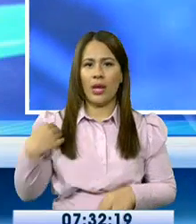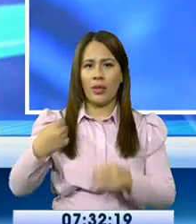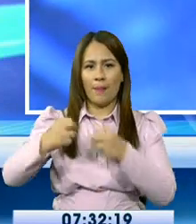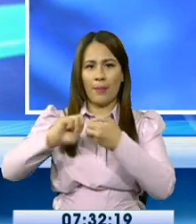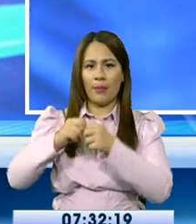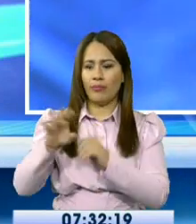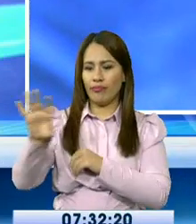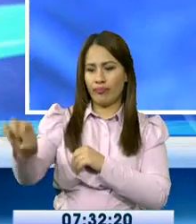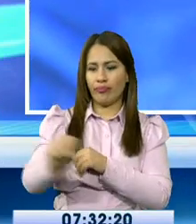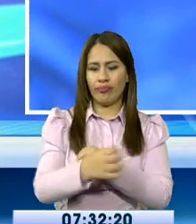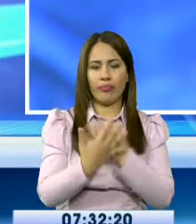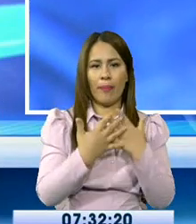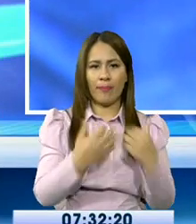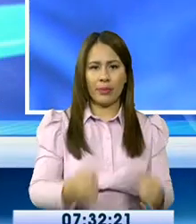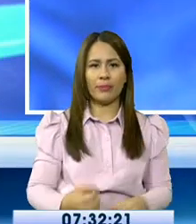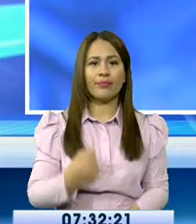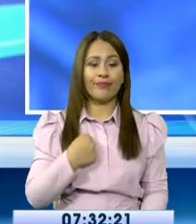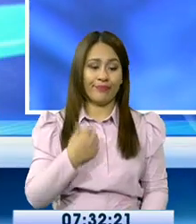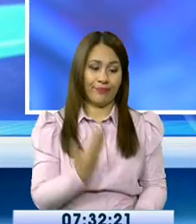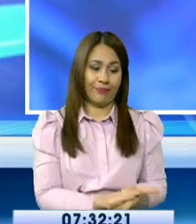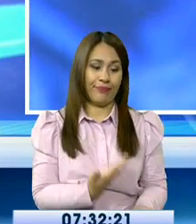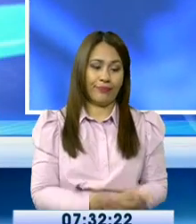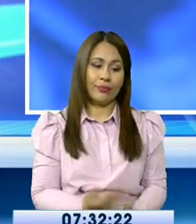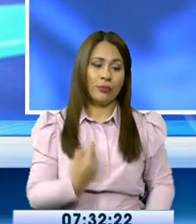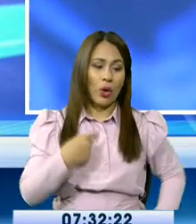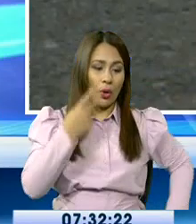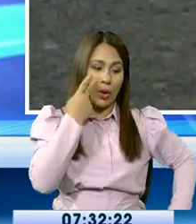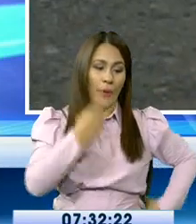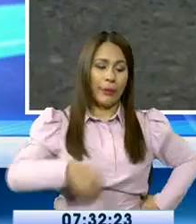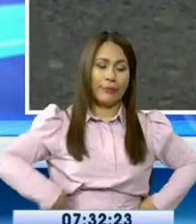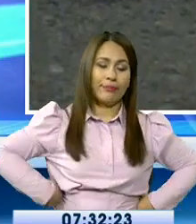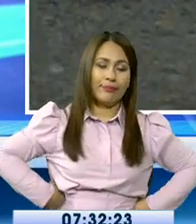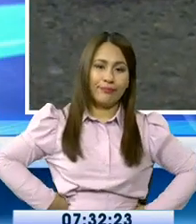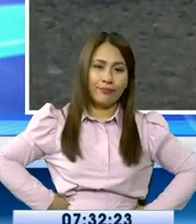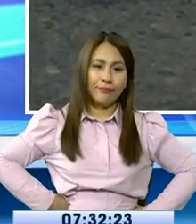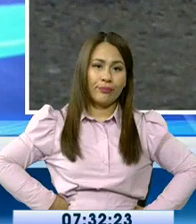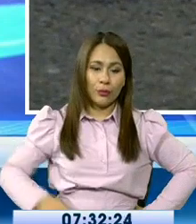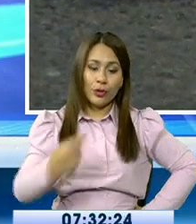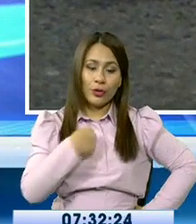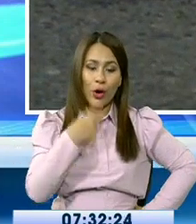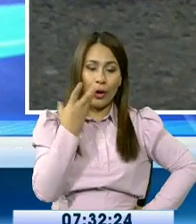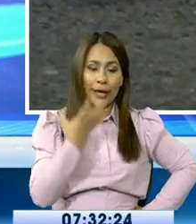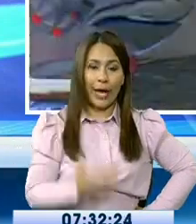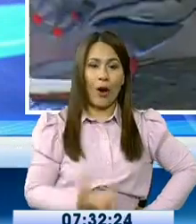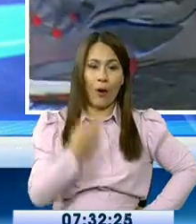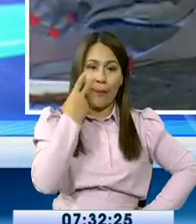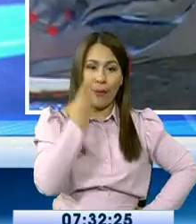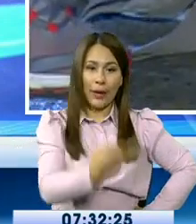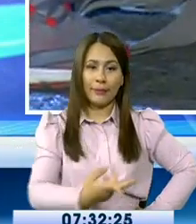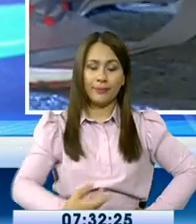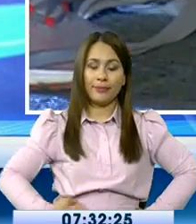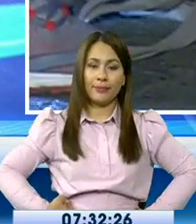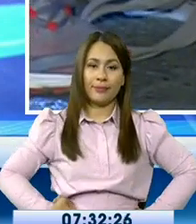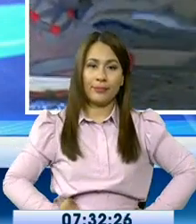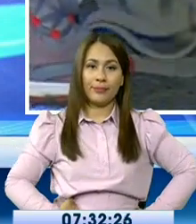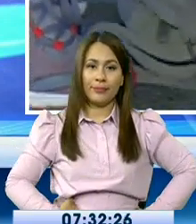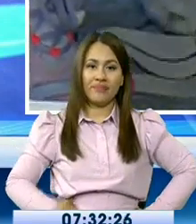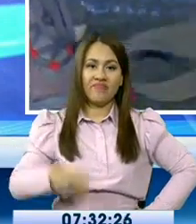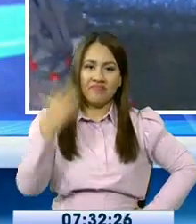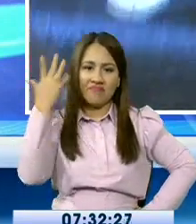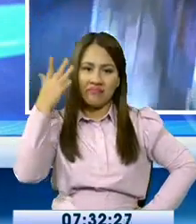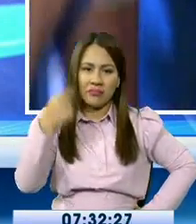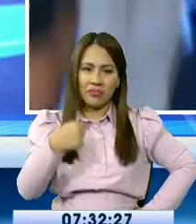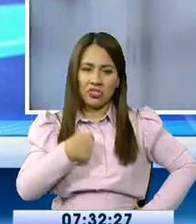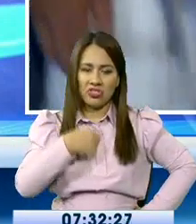detienen. Llévenme a donde están detenidos los buses con irregularidades, que los quiero ver. Yo les pido,